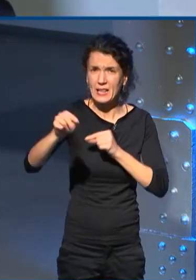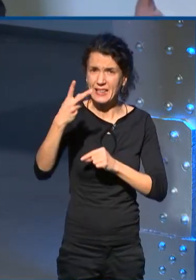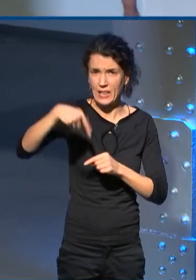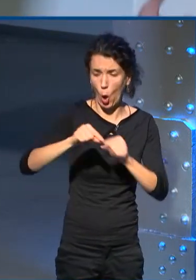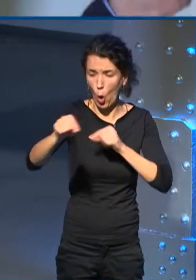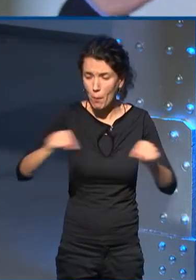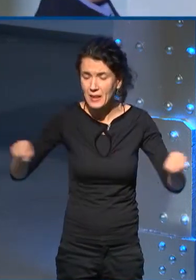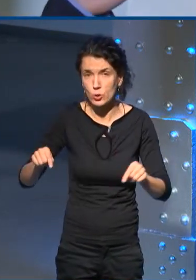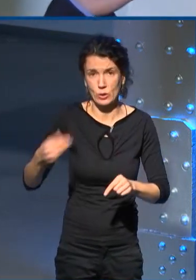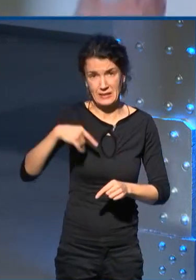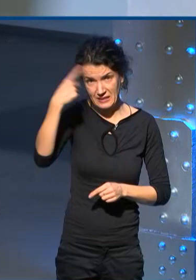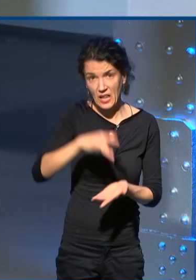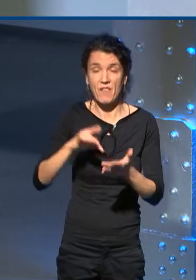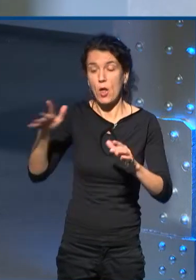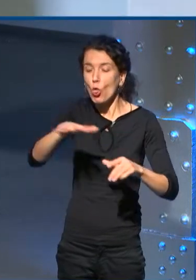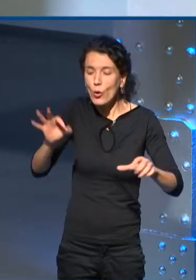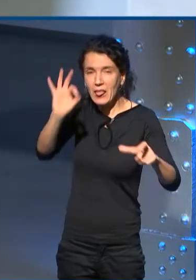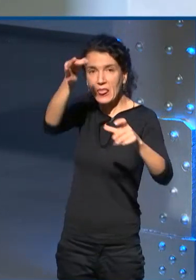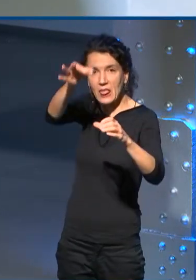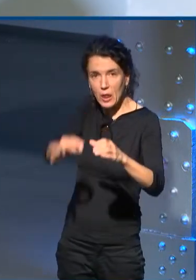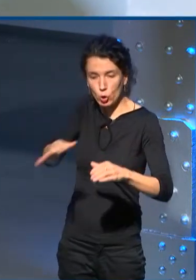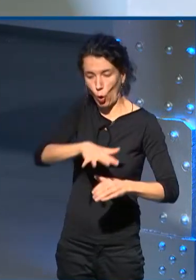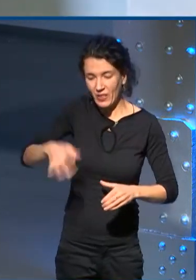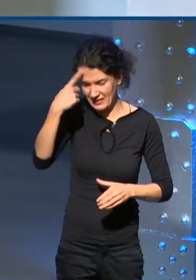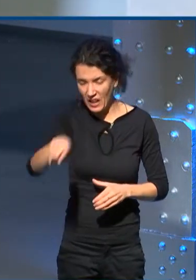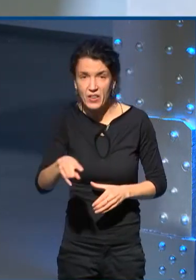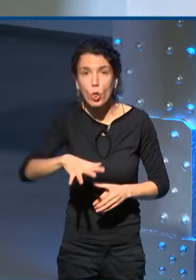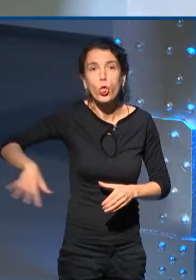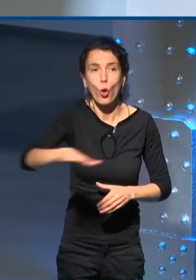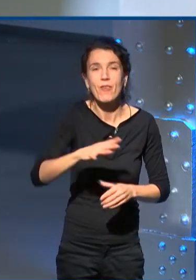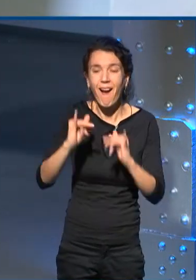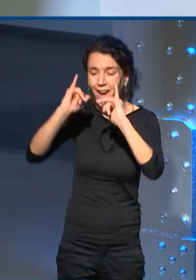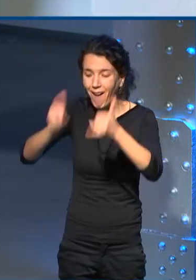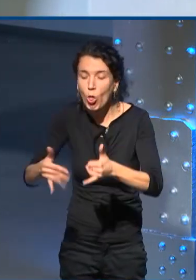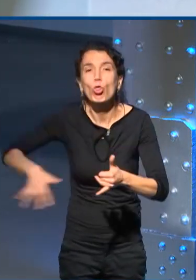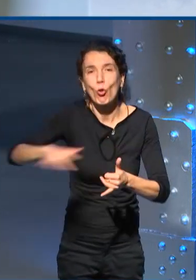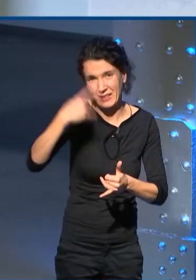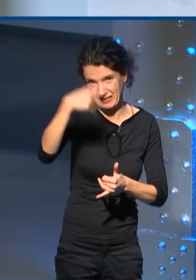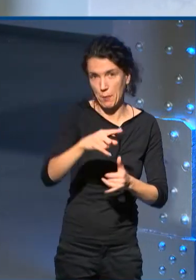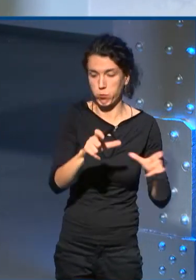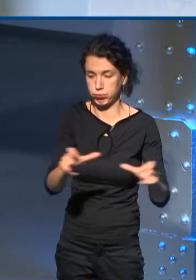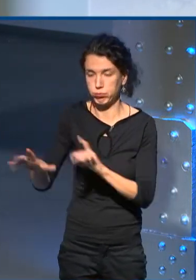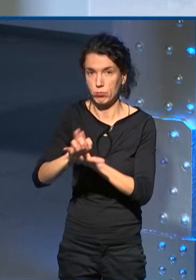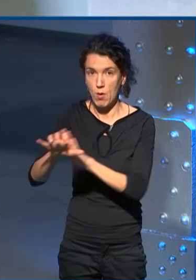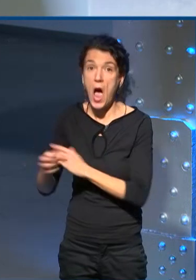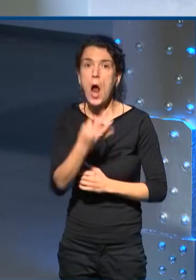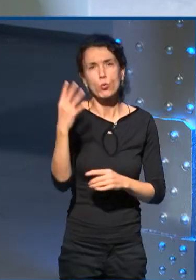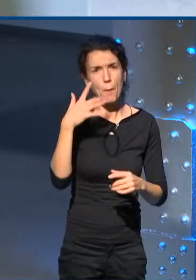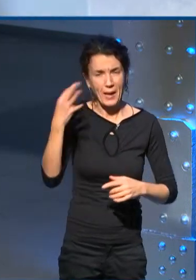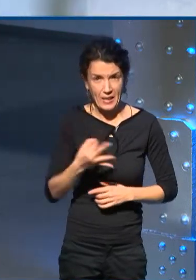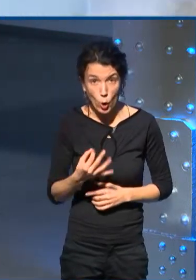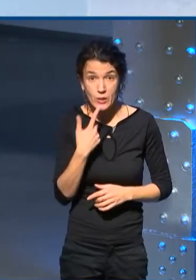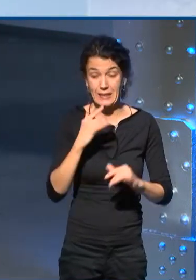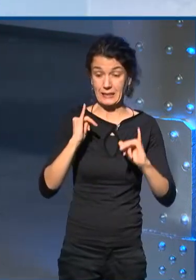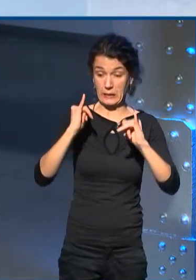donde se sabe que más o menos va a aterrizar. Entonces, identifican qué zona realmente está aterrizando y hay zonas marcadas como peligrosas. Si ve que va a caer sobre una de